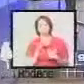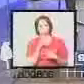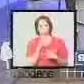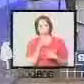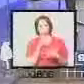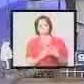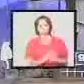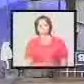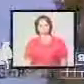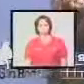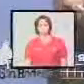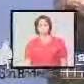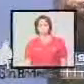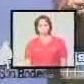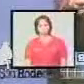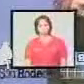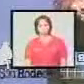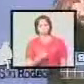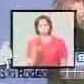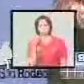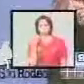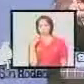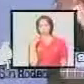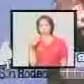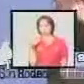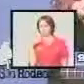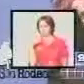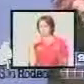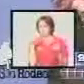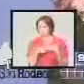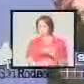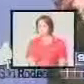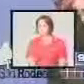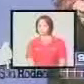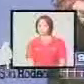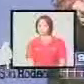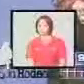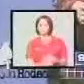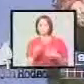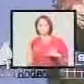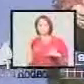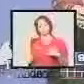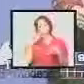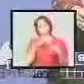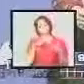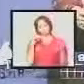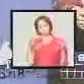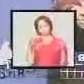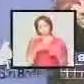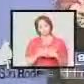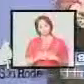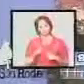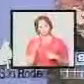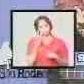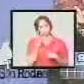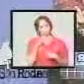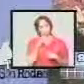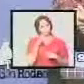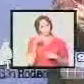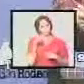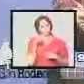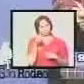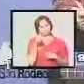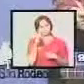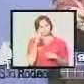definitivamente. Doña María Eugenia nos llama de Punta Arenas. Buenas noches. Aló, buenas noches. Sí, le escuchamos. Vea, es una buena pregunta,